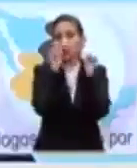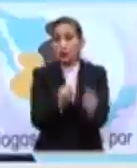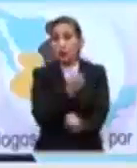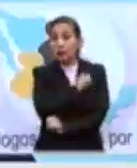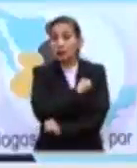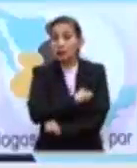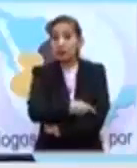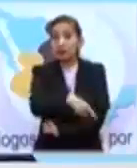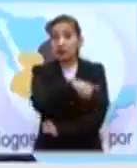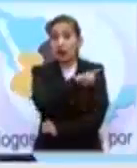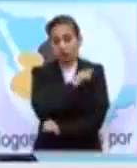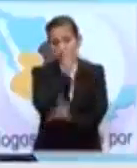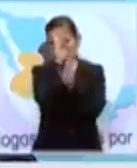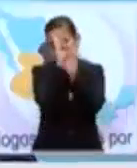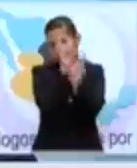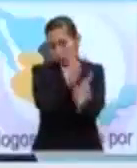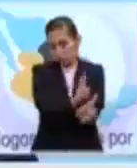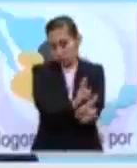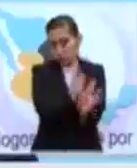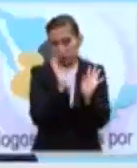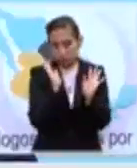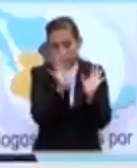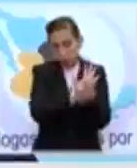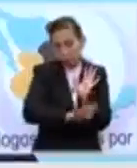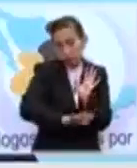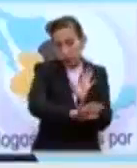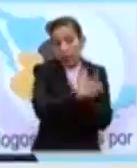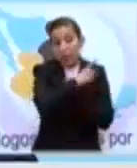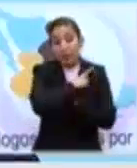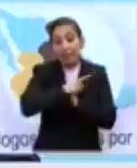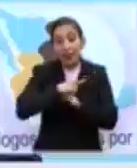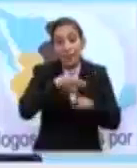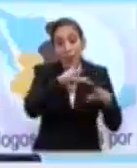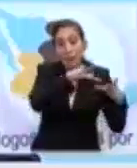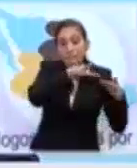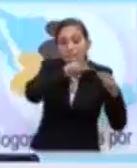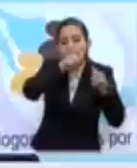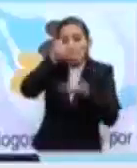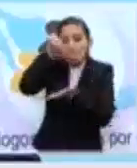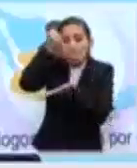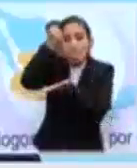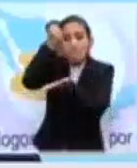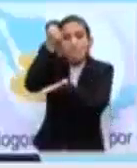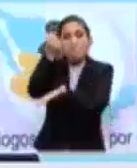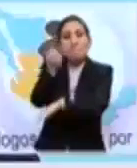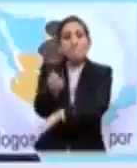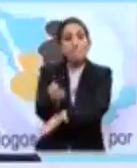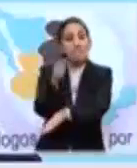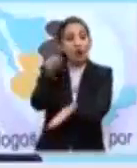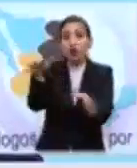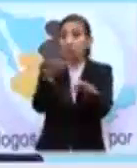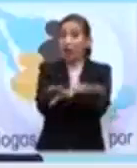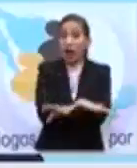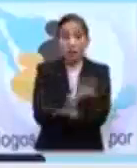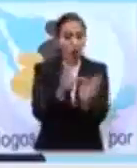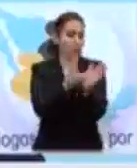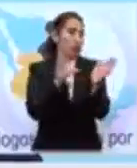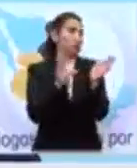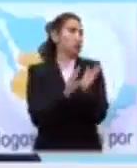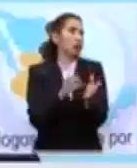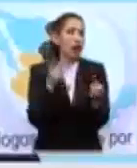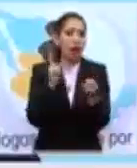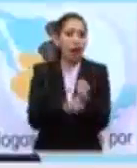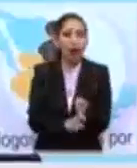salud, con todo respeto, debe de invertir la pirámide, no se necesita cambios